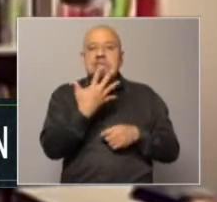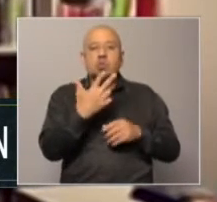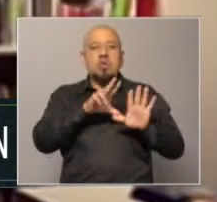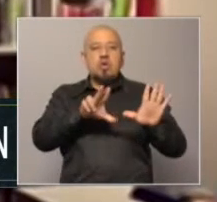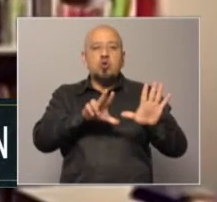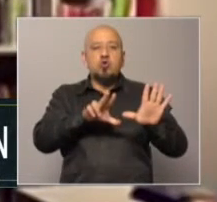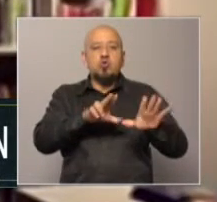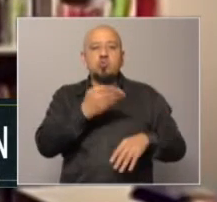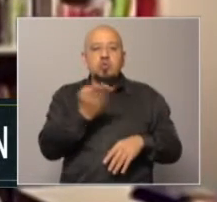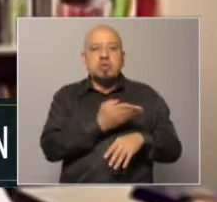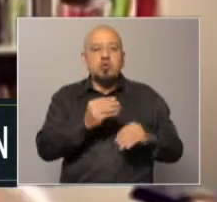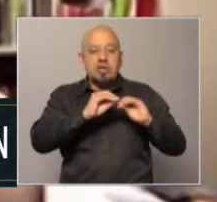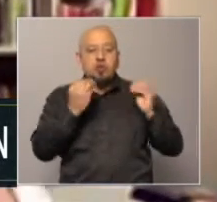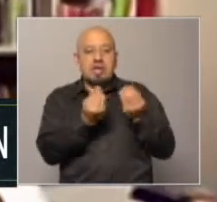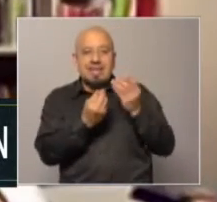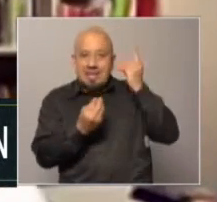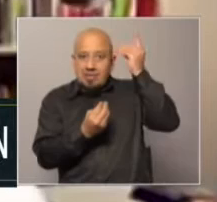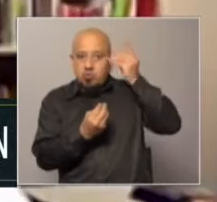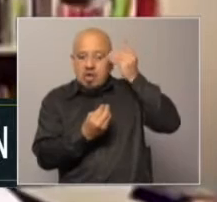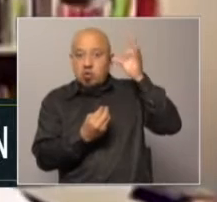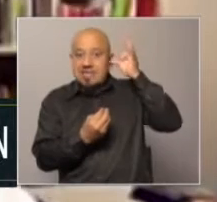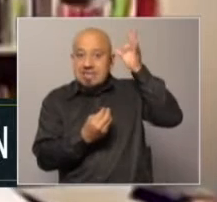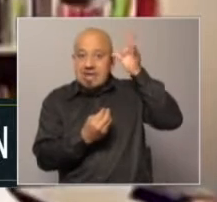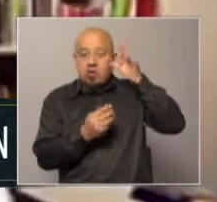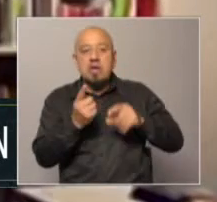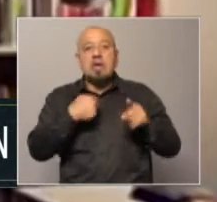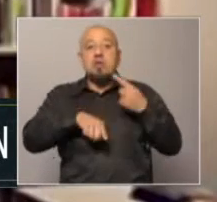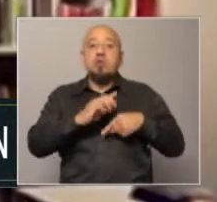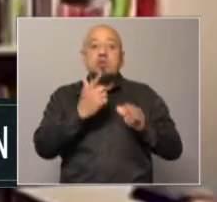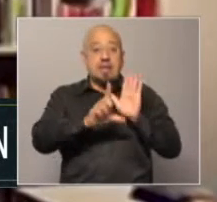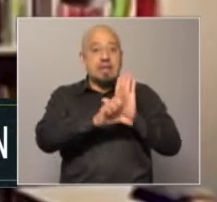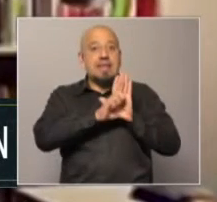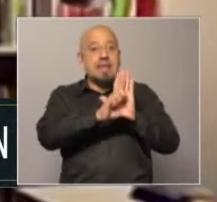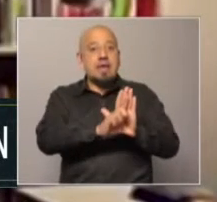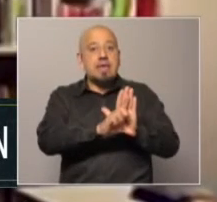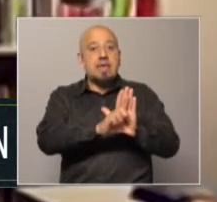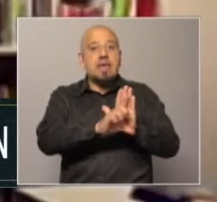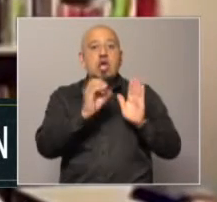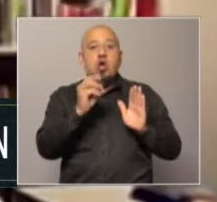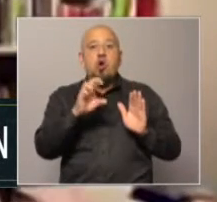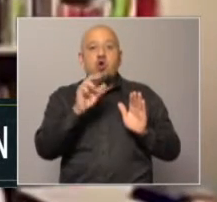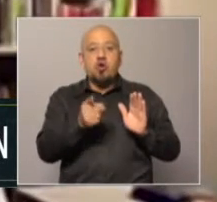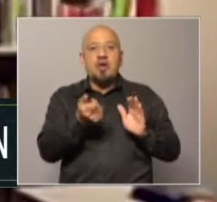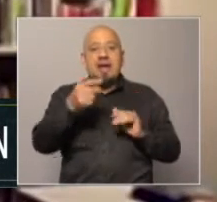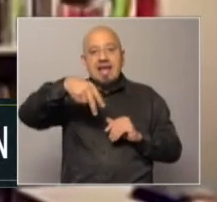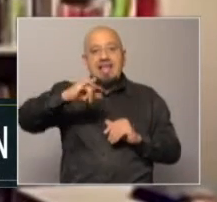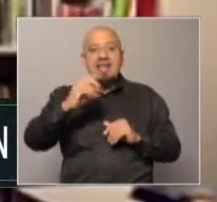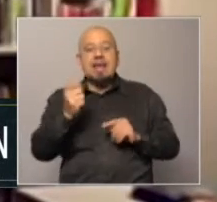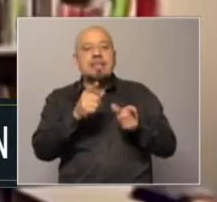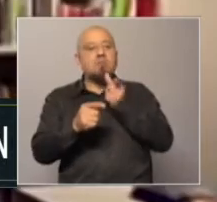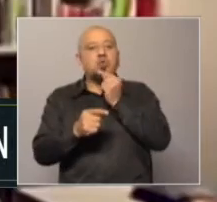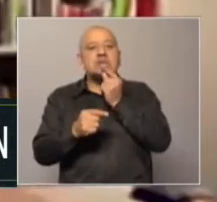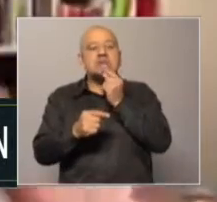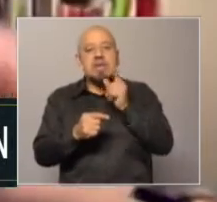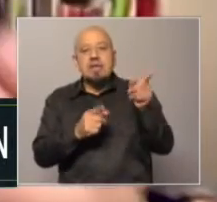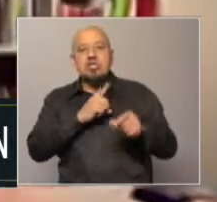58% de ambas cámaras. Por lo tanto, es una ley especial y la ley orgánica de carabineros y de las Fuerzas